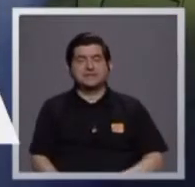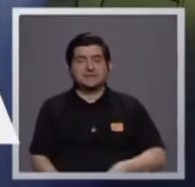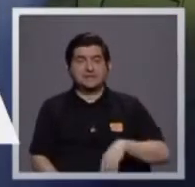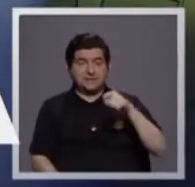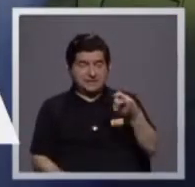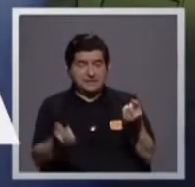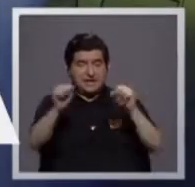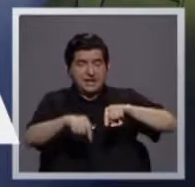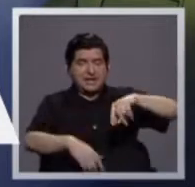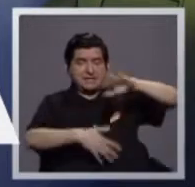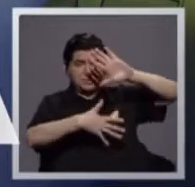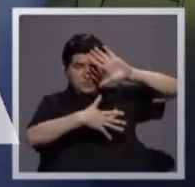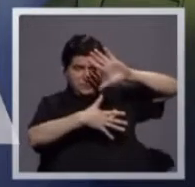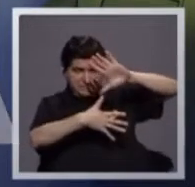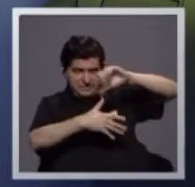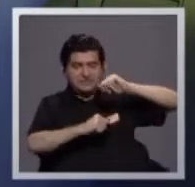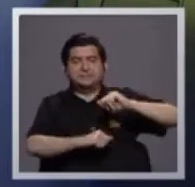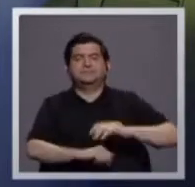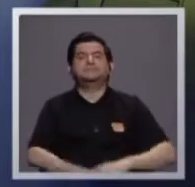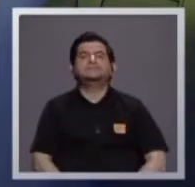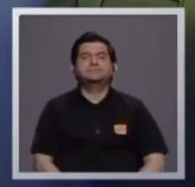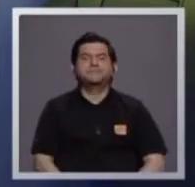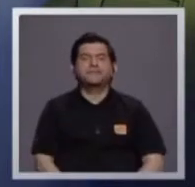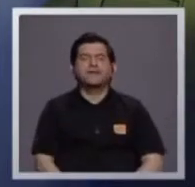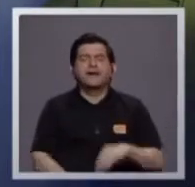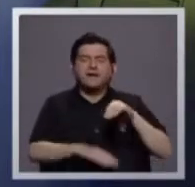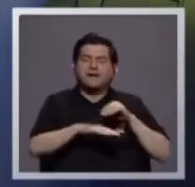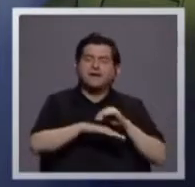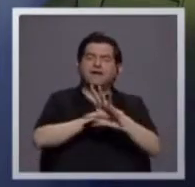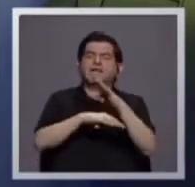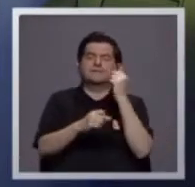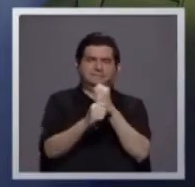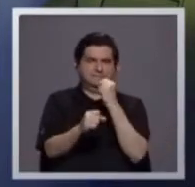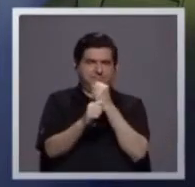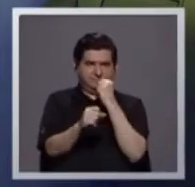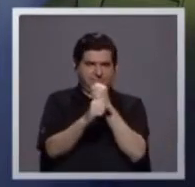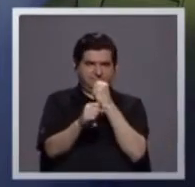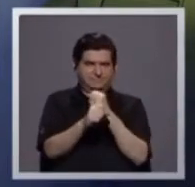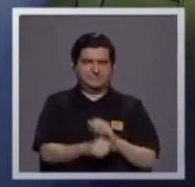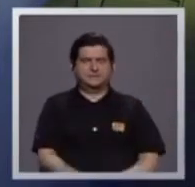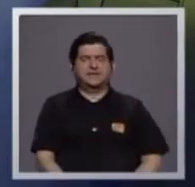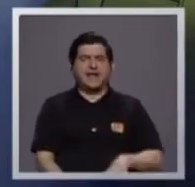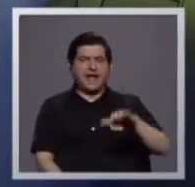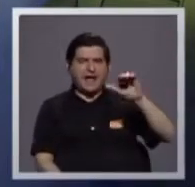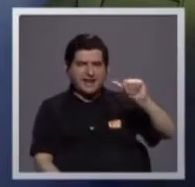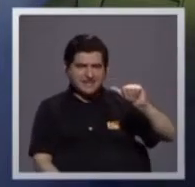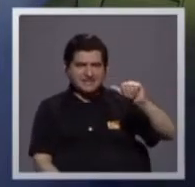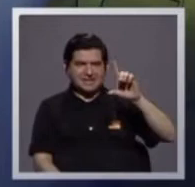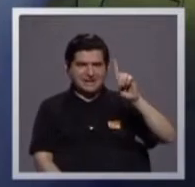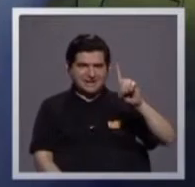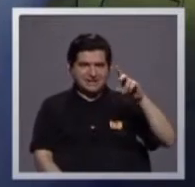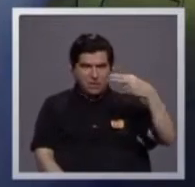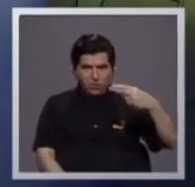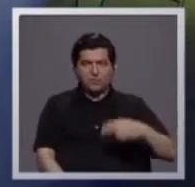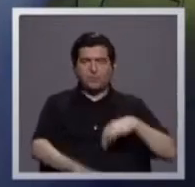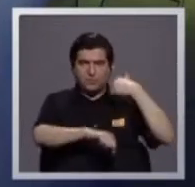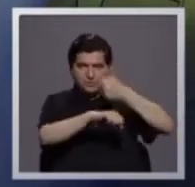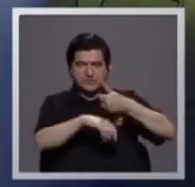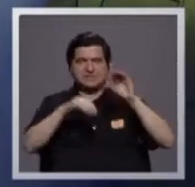continente americano. Entonces, inspirándose en el trabajo de Alexander de Humboldt, se instituye la